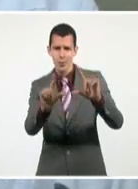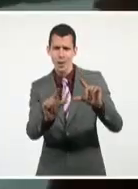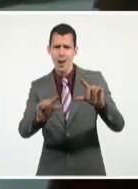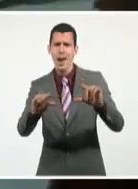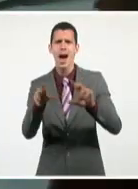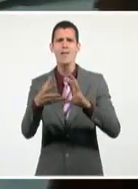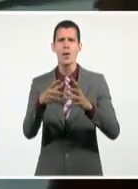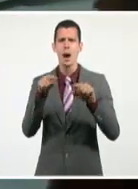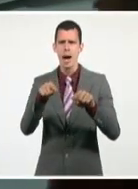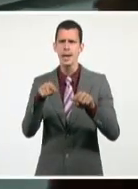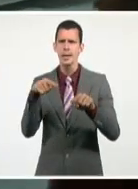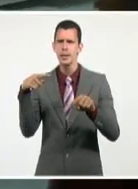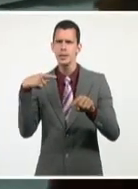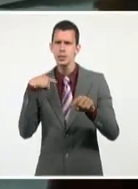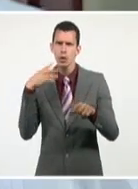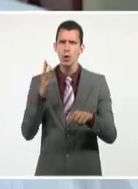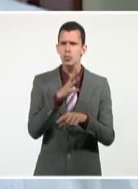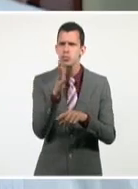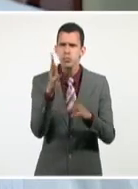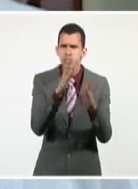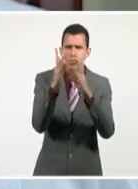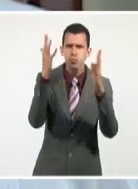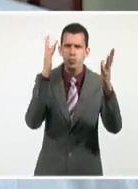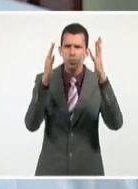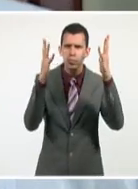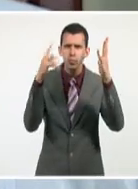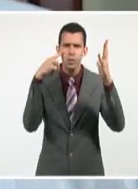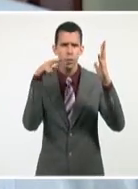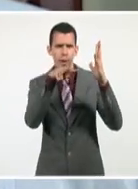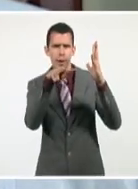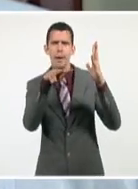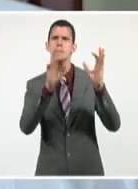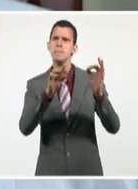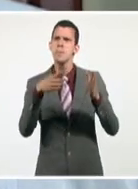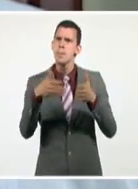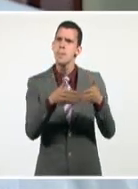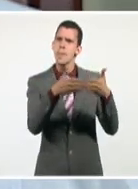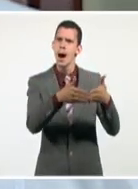momento me avalué al pesquero. Estaba el capitán del buque Houston,